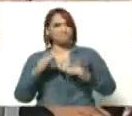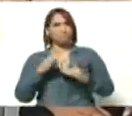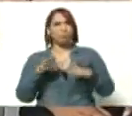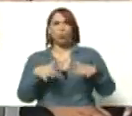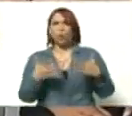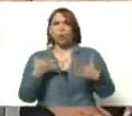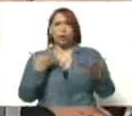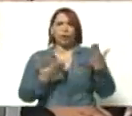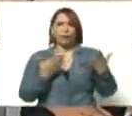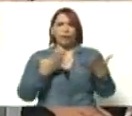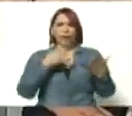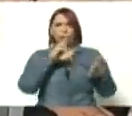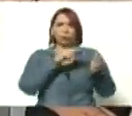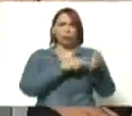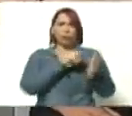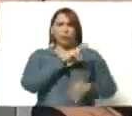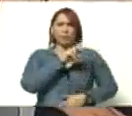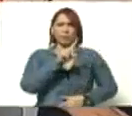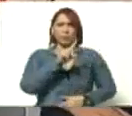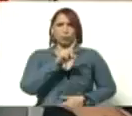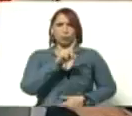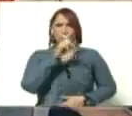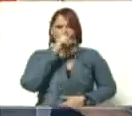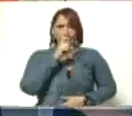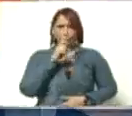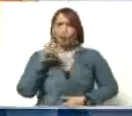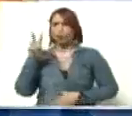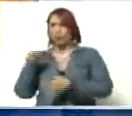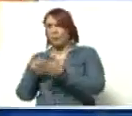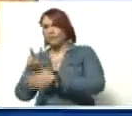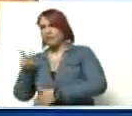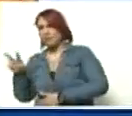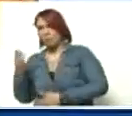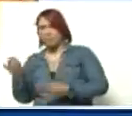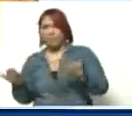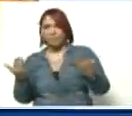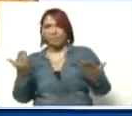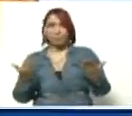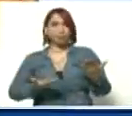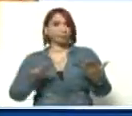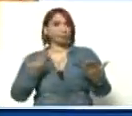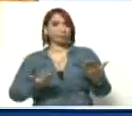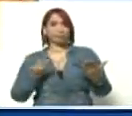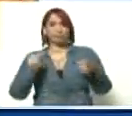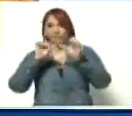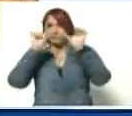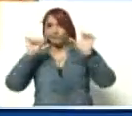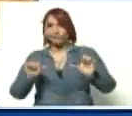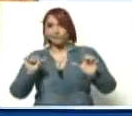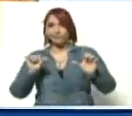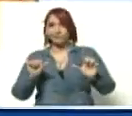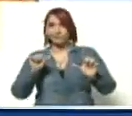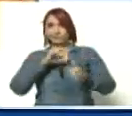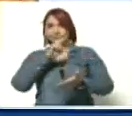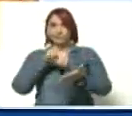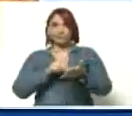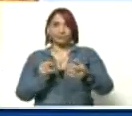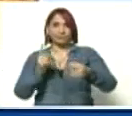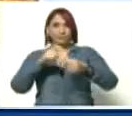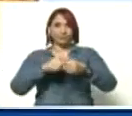comparamos año 2021 con año 2022, y por eso es tan importante este Sistema Nacional de